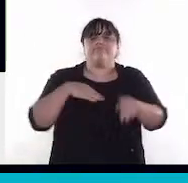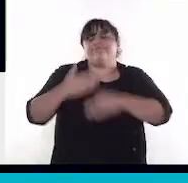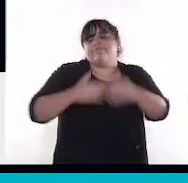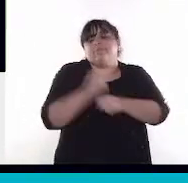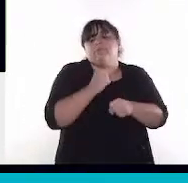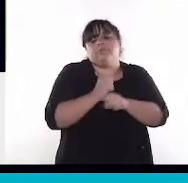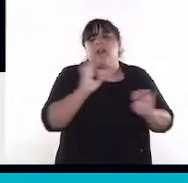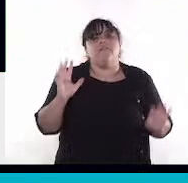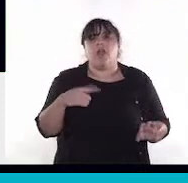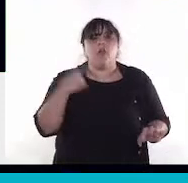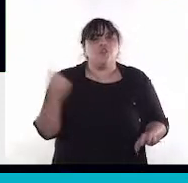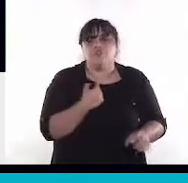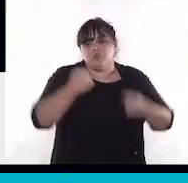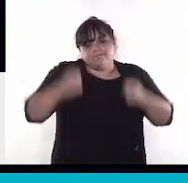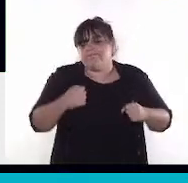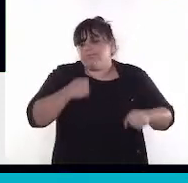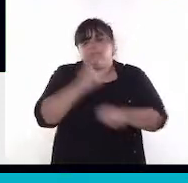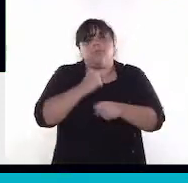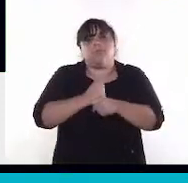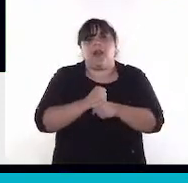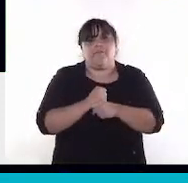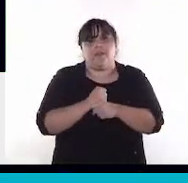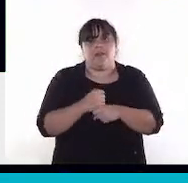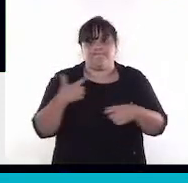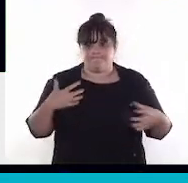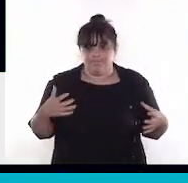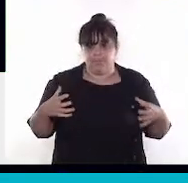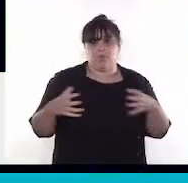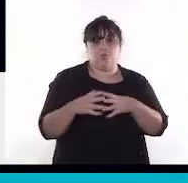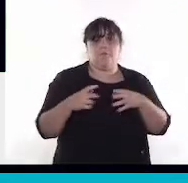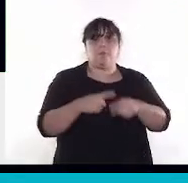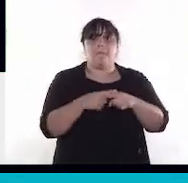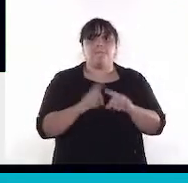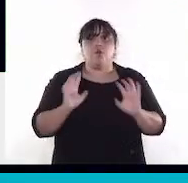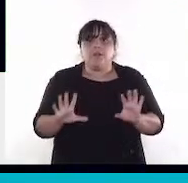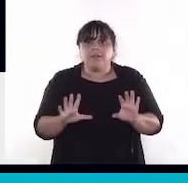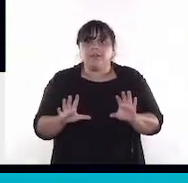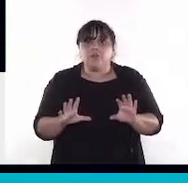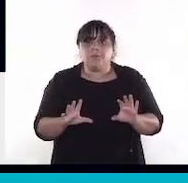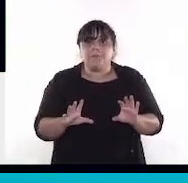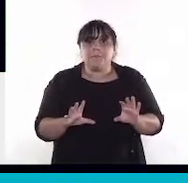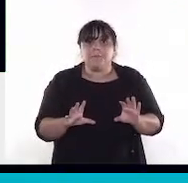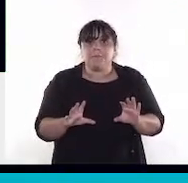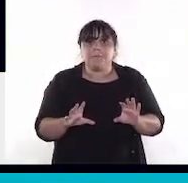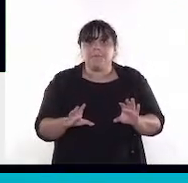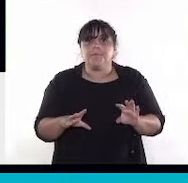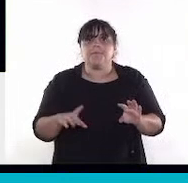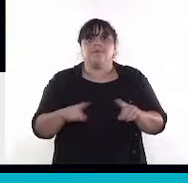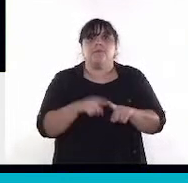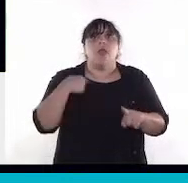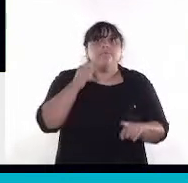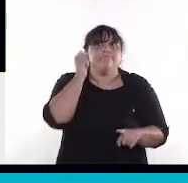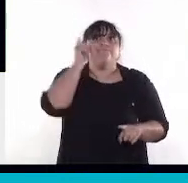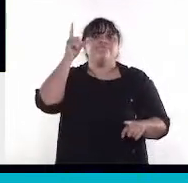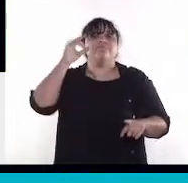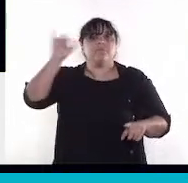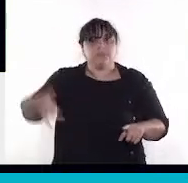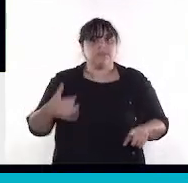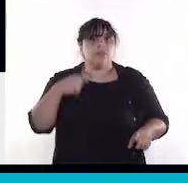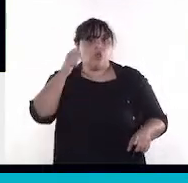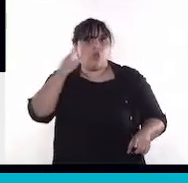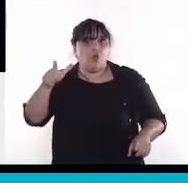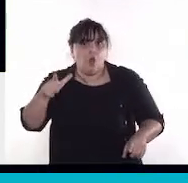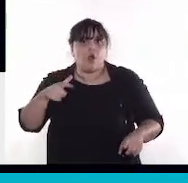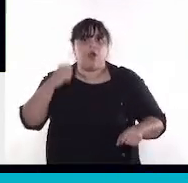trabajar porque, así como nuestra coalición política tuvo la creatividad y la